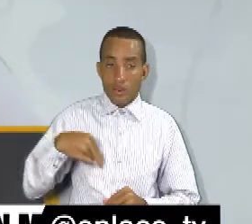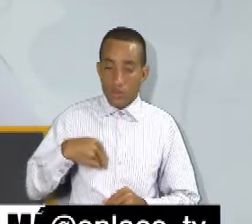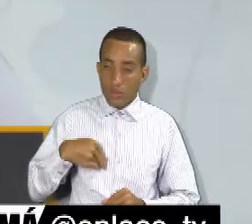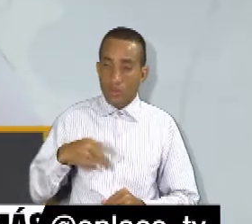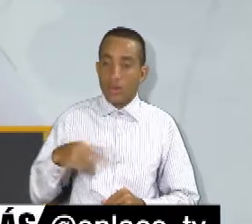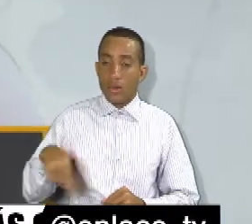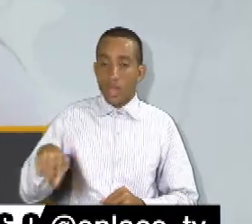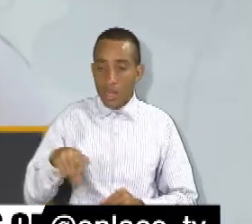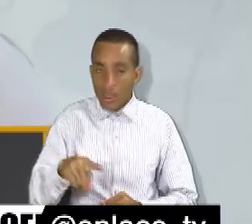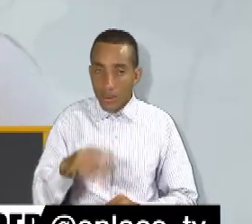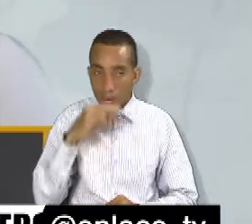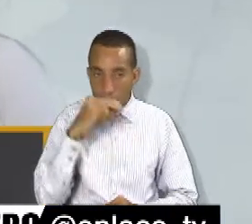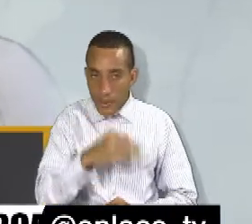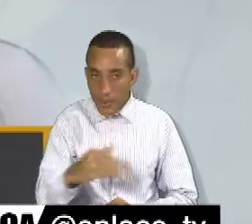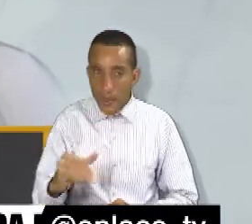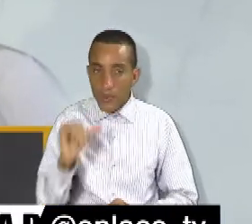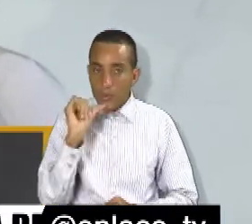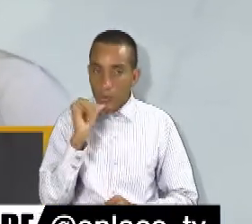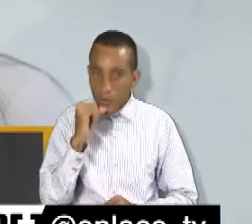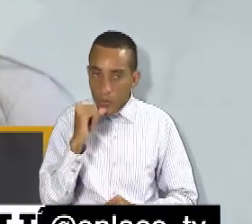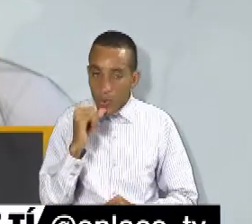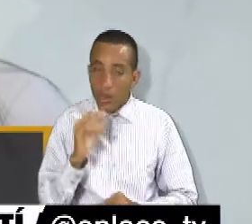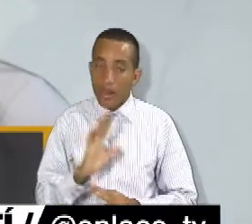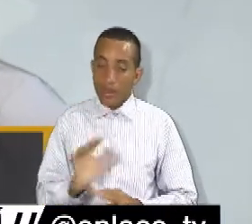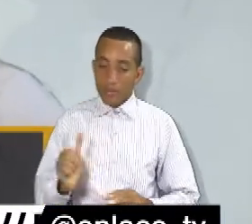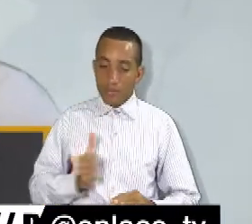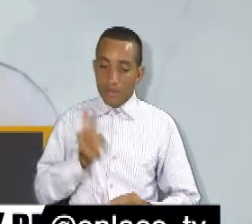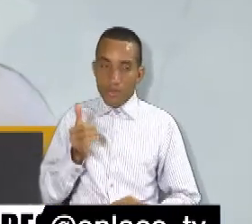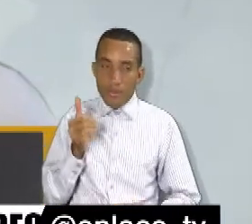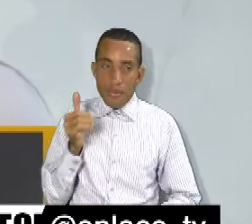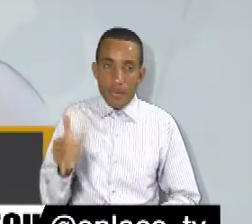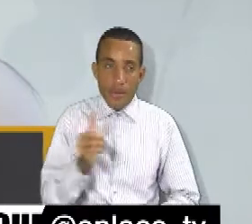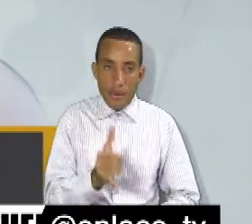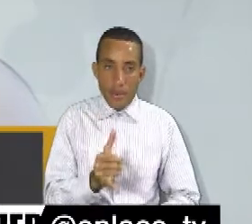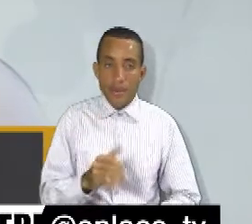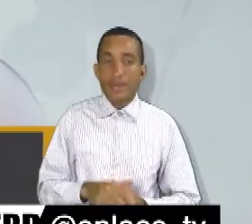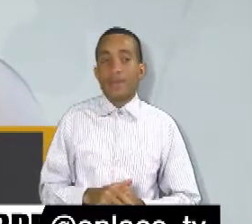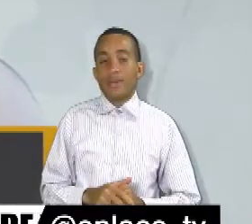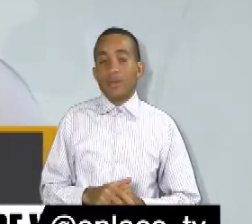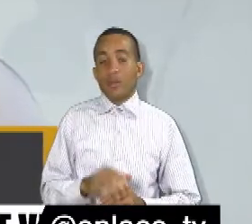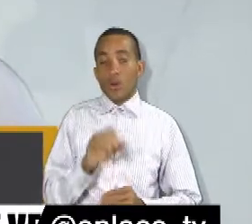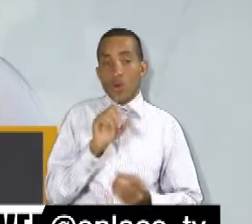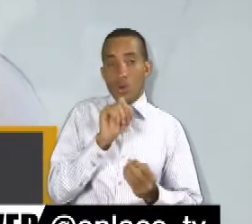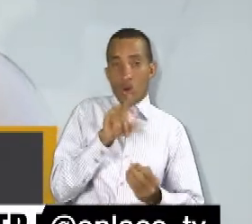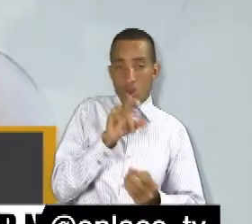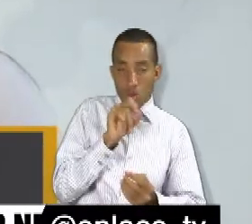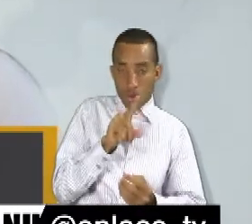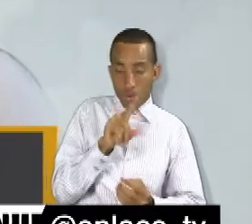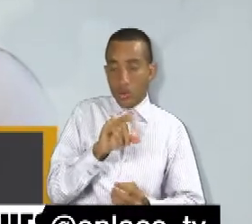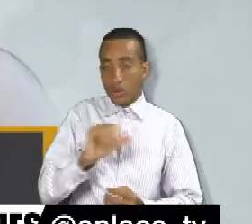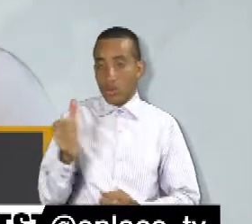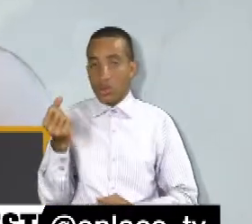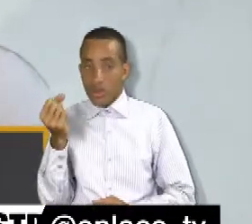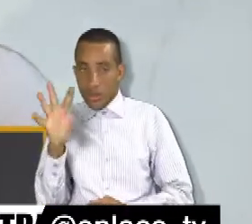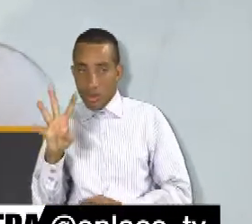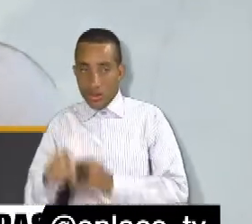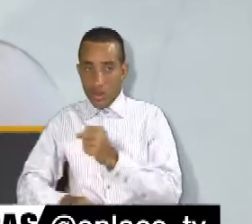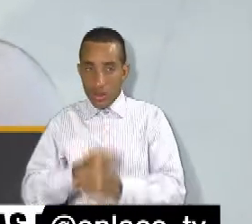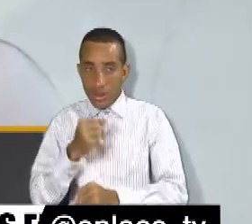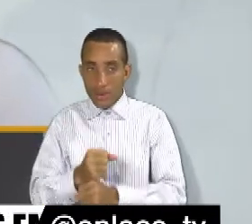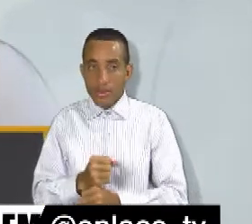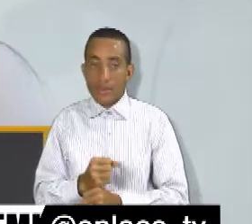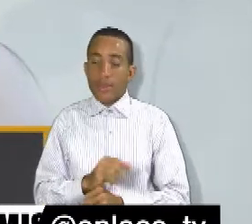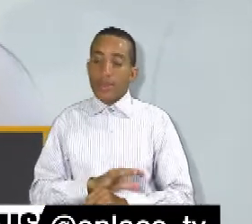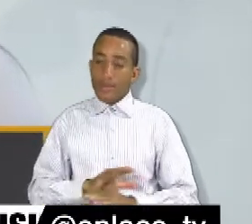víctimas, luego de ser abusadas realmente, víctimas de 11 y 14 años, a quienes se les practicó